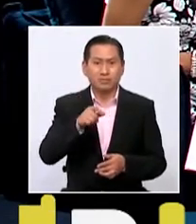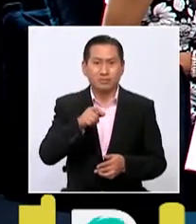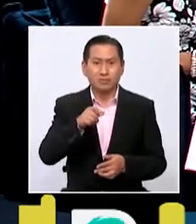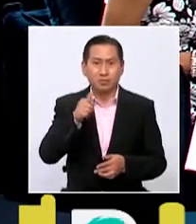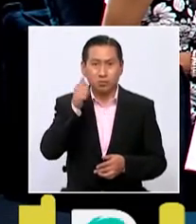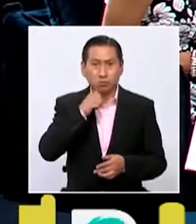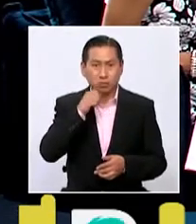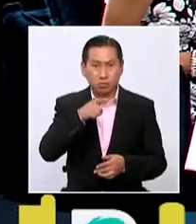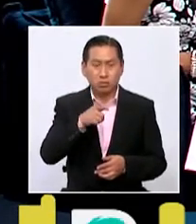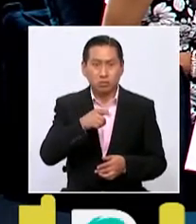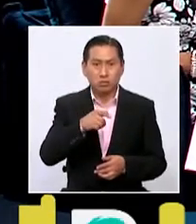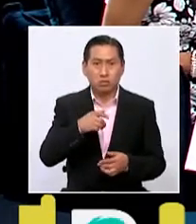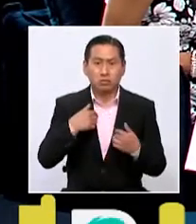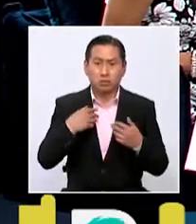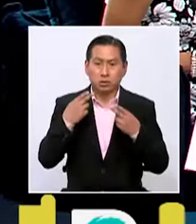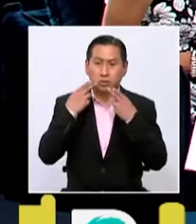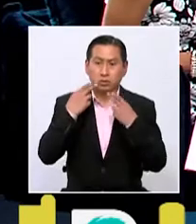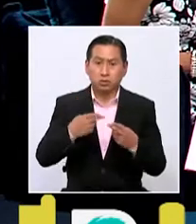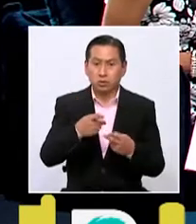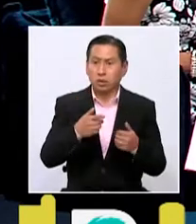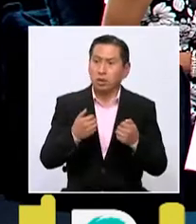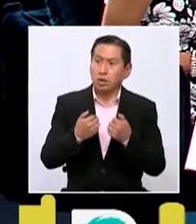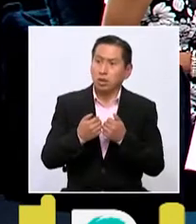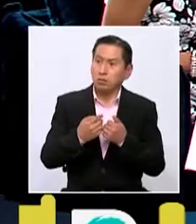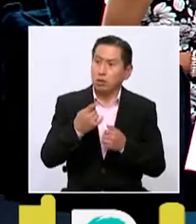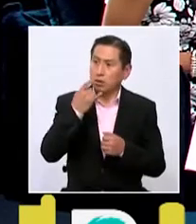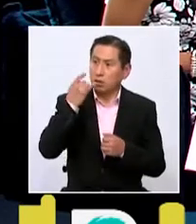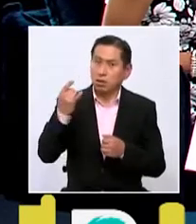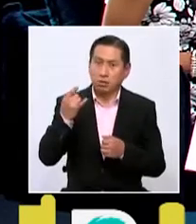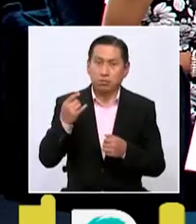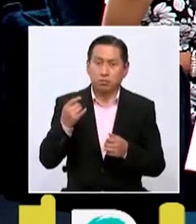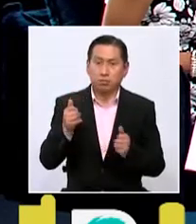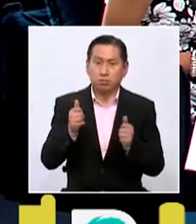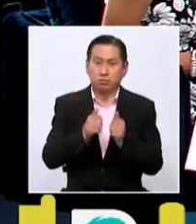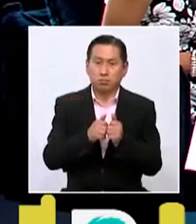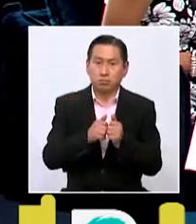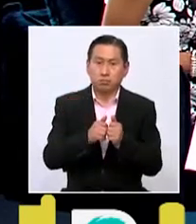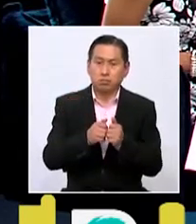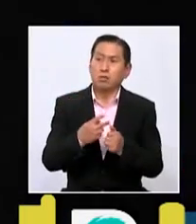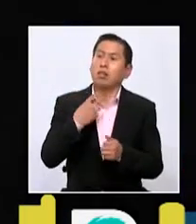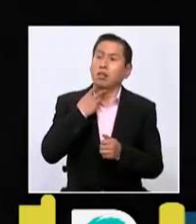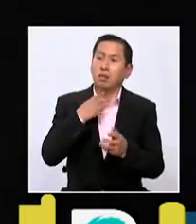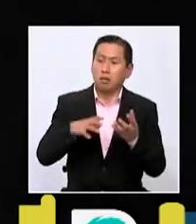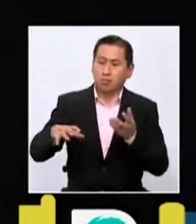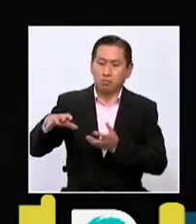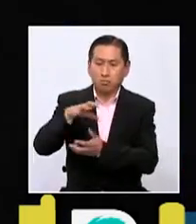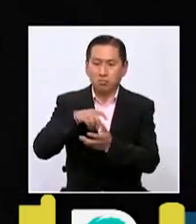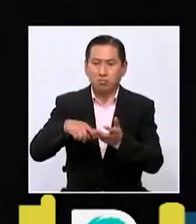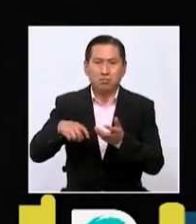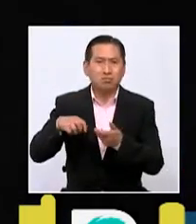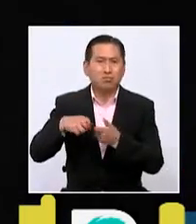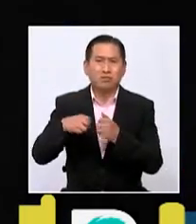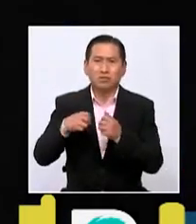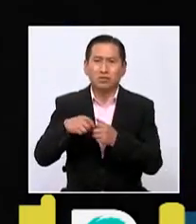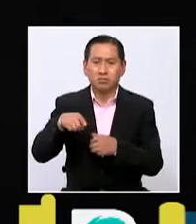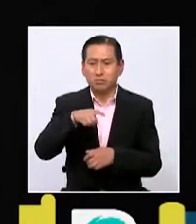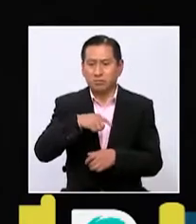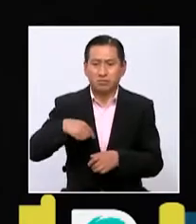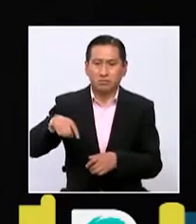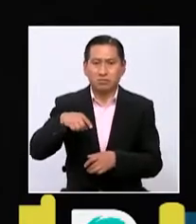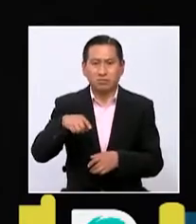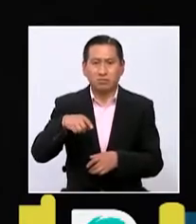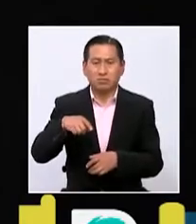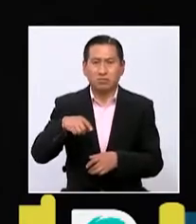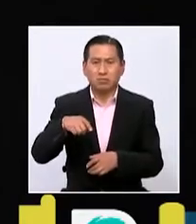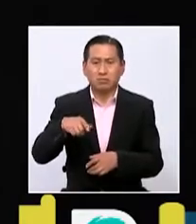sometido una mujer inocente que se enamora y que cae pues en un círculo del cual